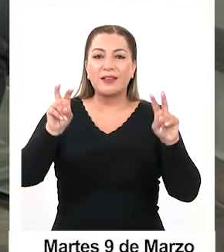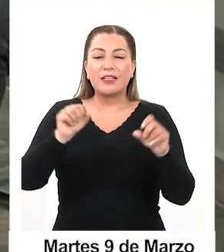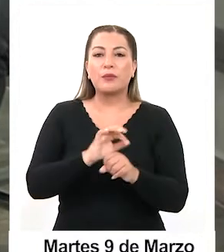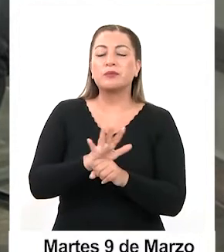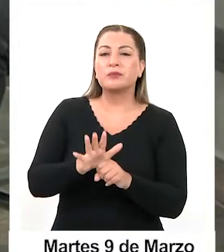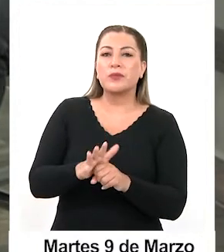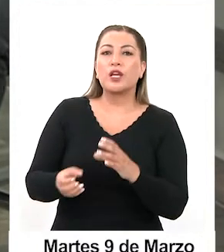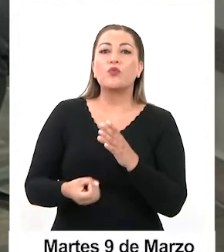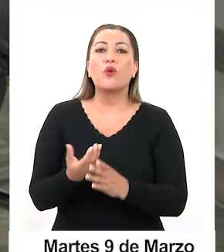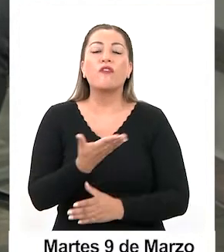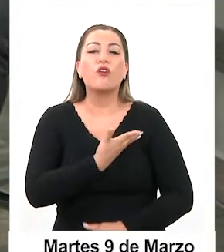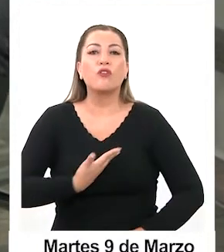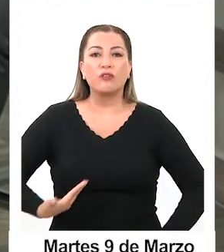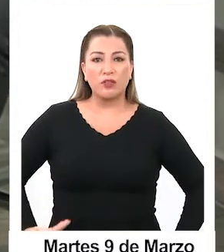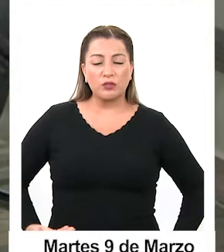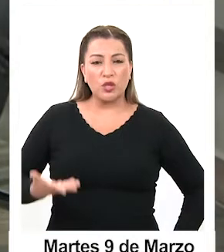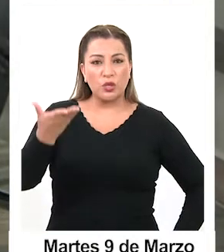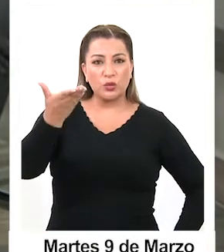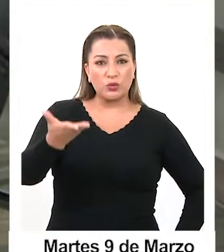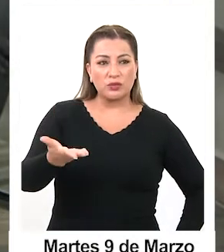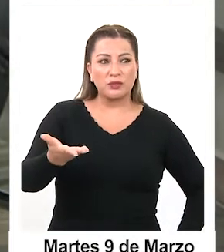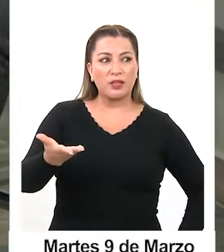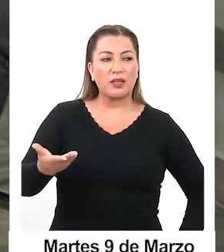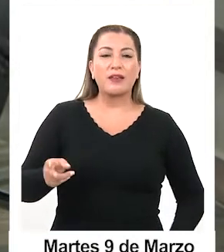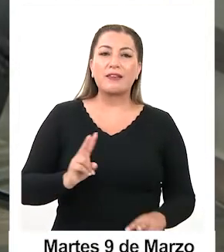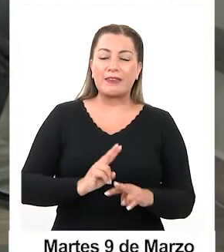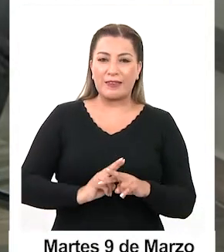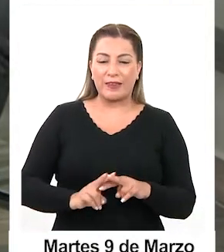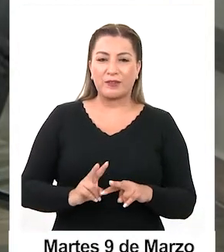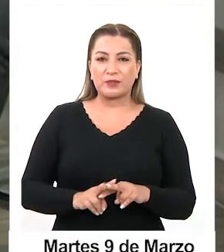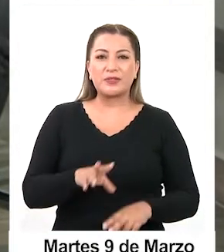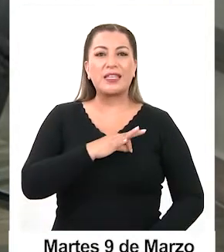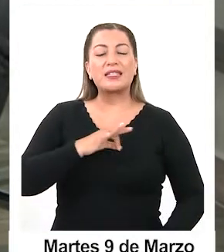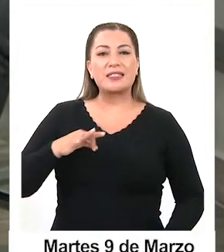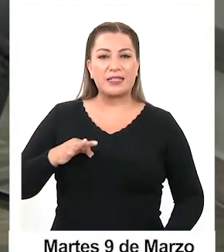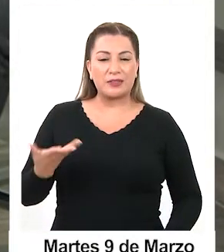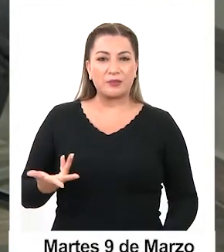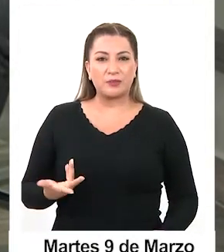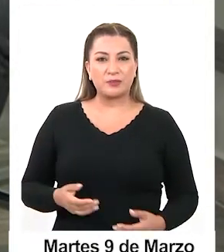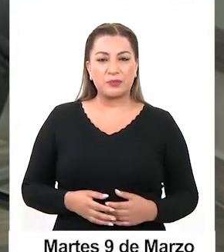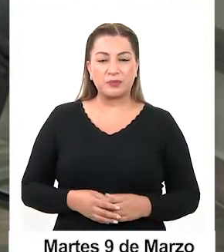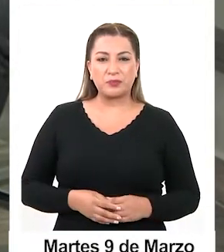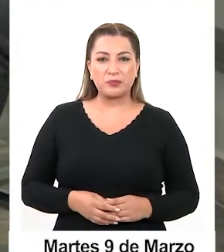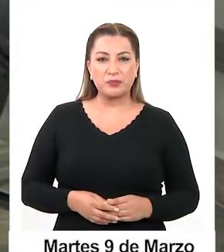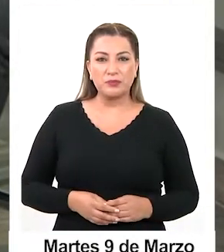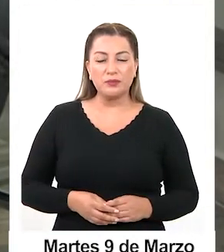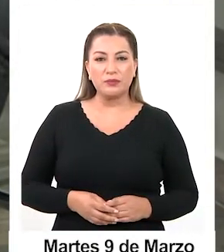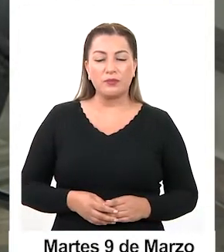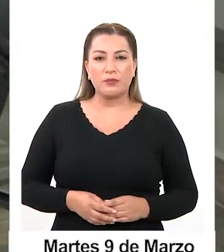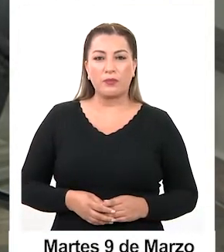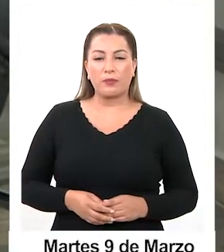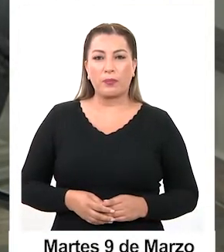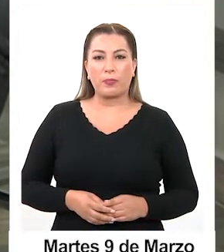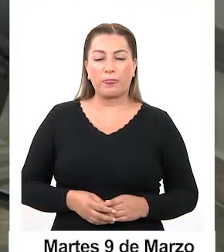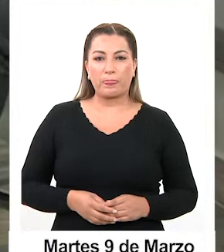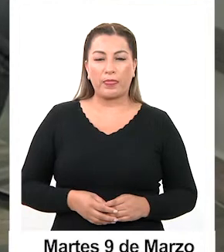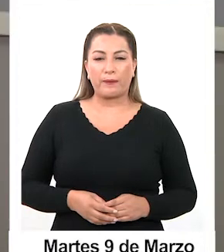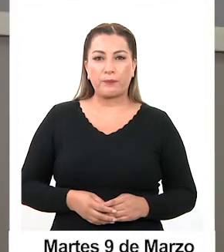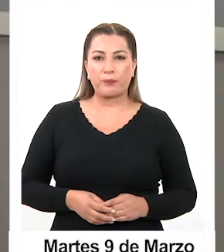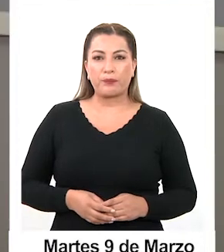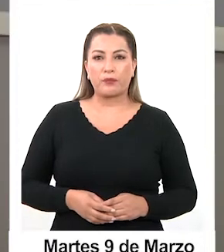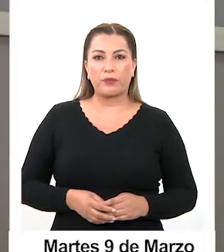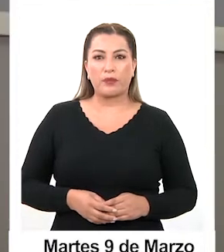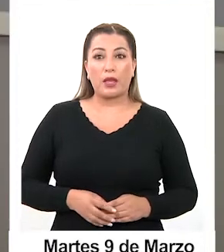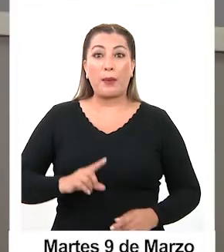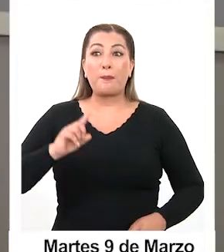en el nuevo gobierno, pero cuál es la recomendación desde el cargo de Ceremi que usted le daría a su sucesor? Primero que todo, desearle el